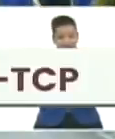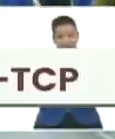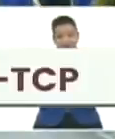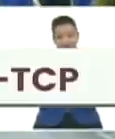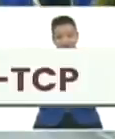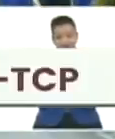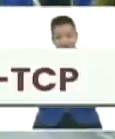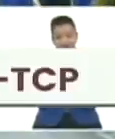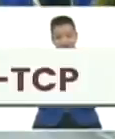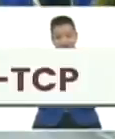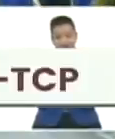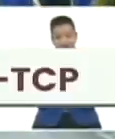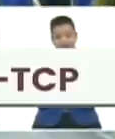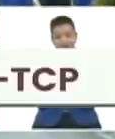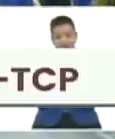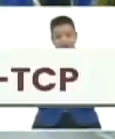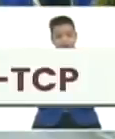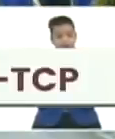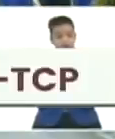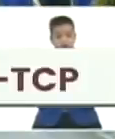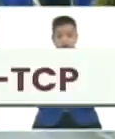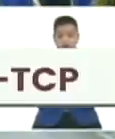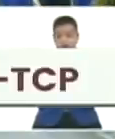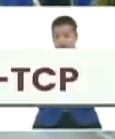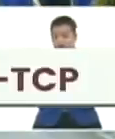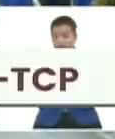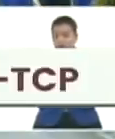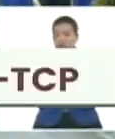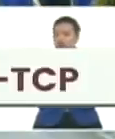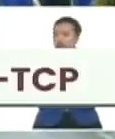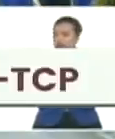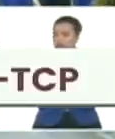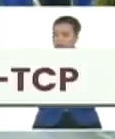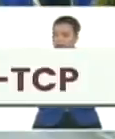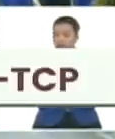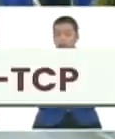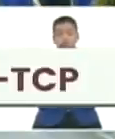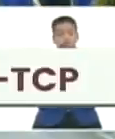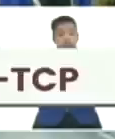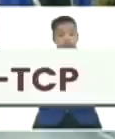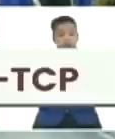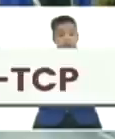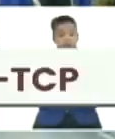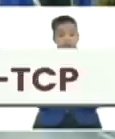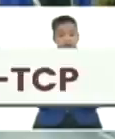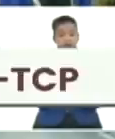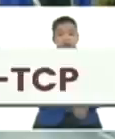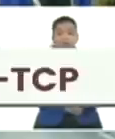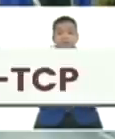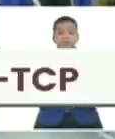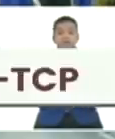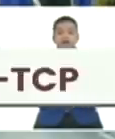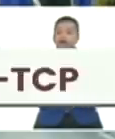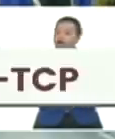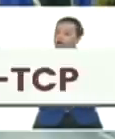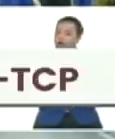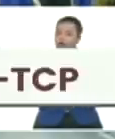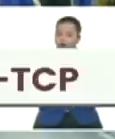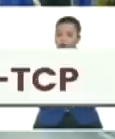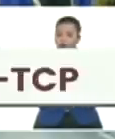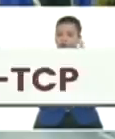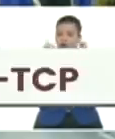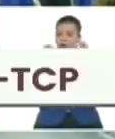Y que al respetar nuestras diferencias, cuando nos convocamos, vamos todos, no hay exclusiones.